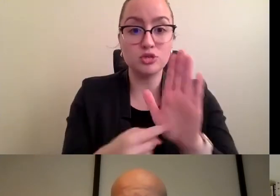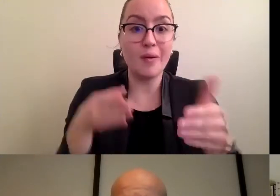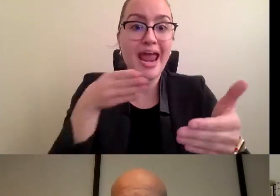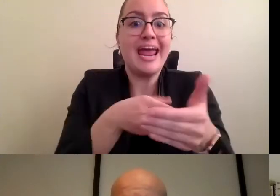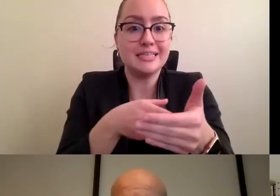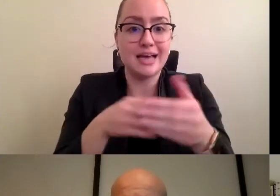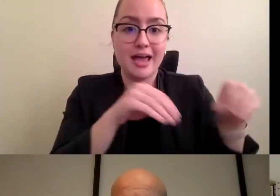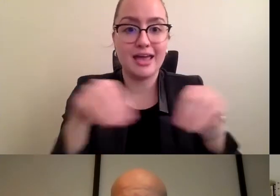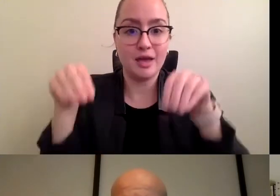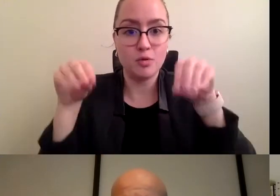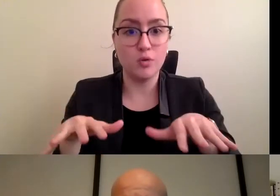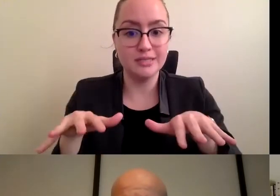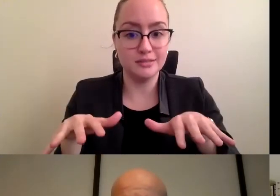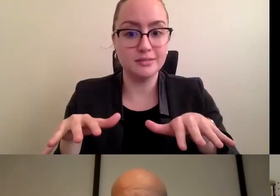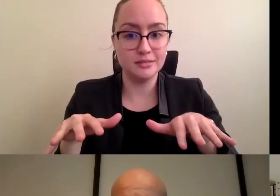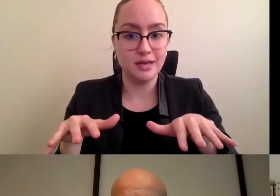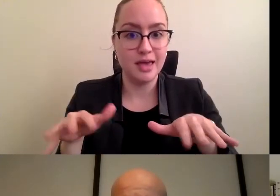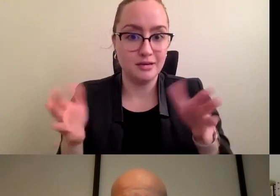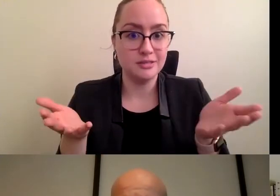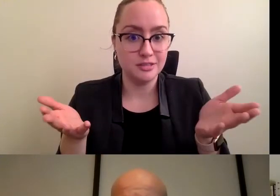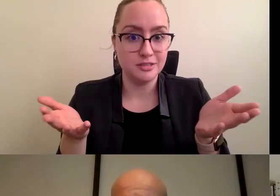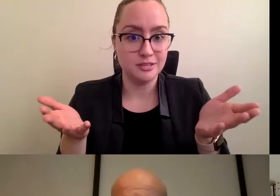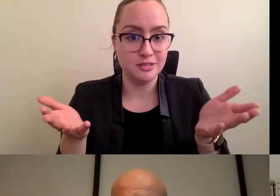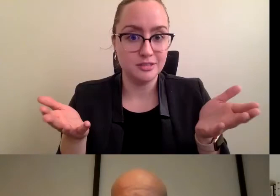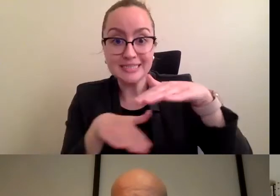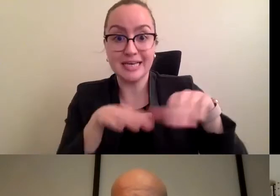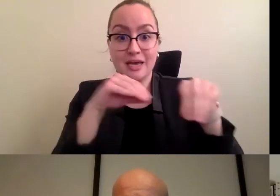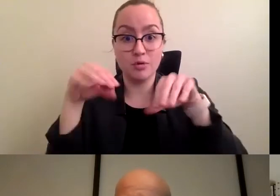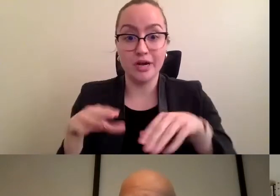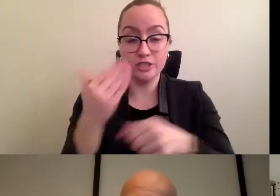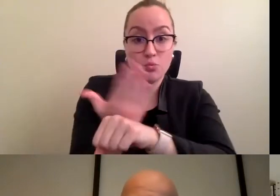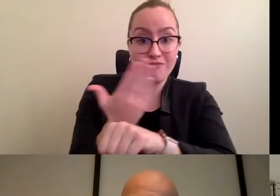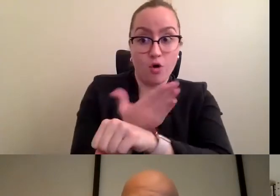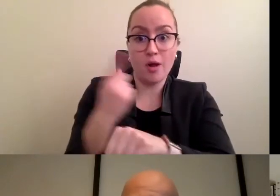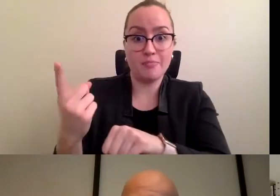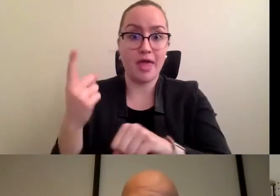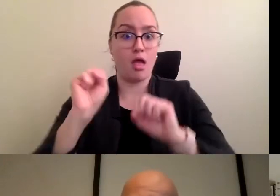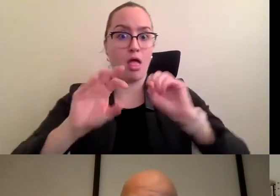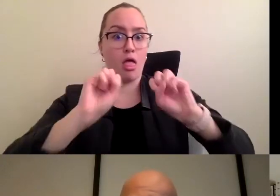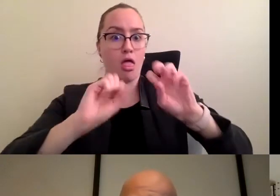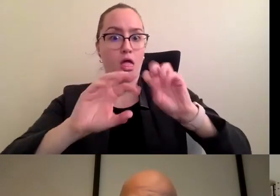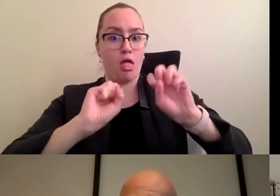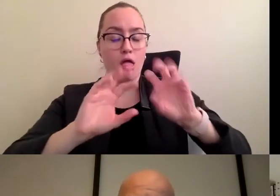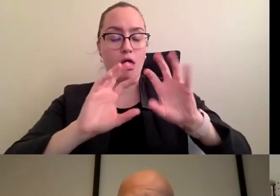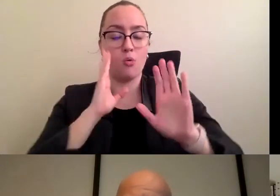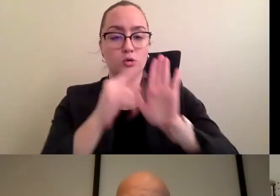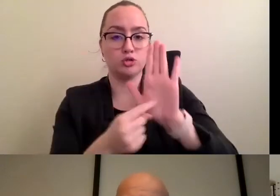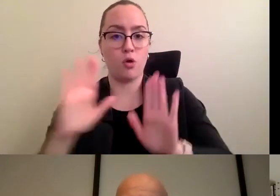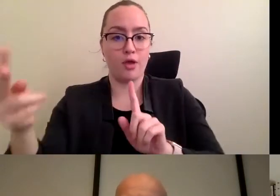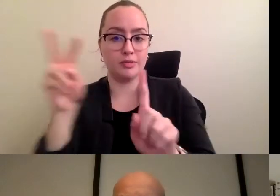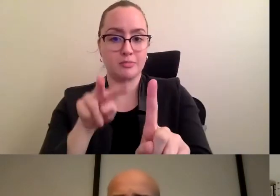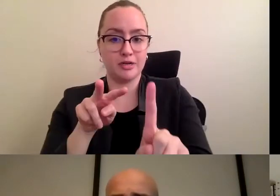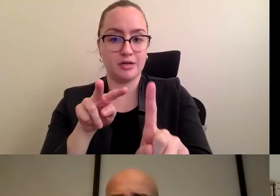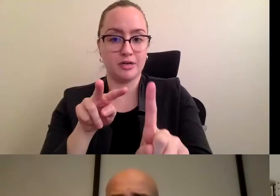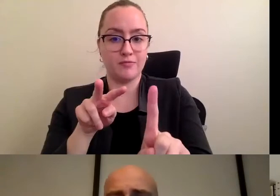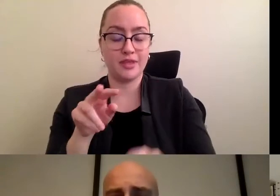Entonces, estos grupos tienen la oportunidad de fomentar esta retórica que es muy contra inmigración. Y